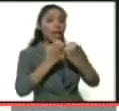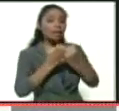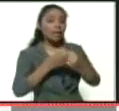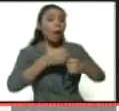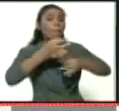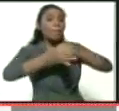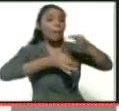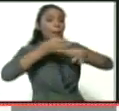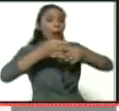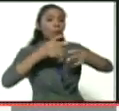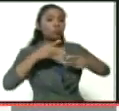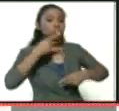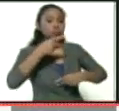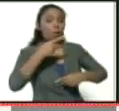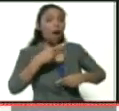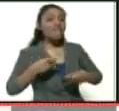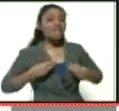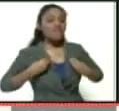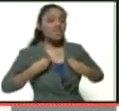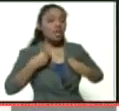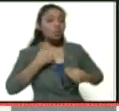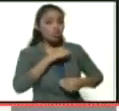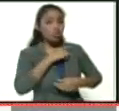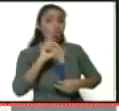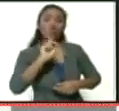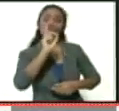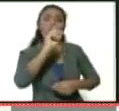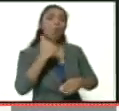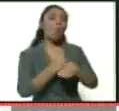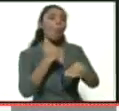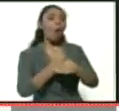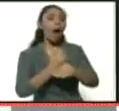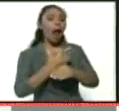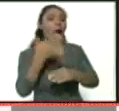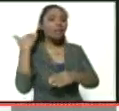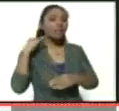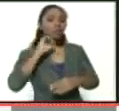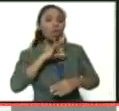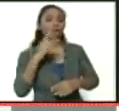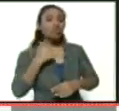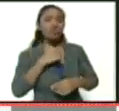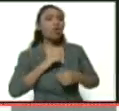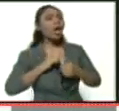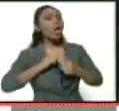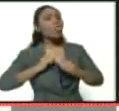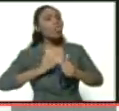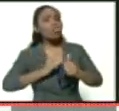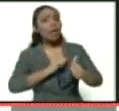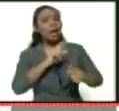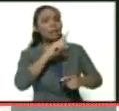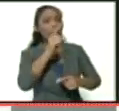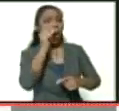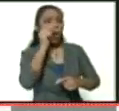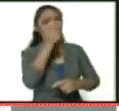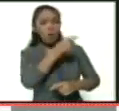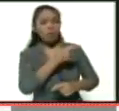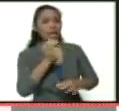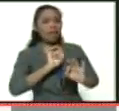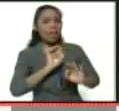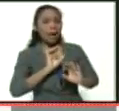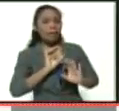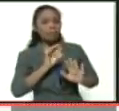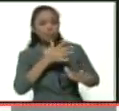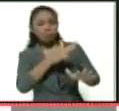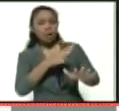de política vivida, presidente. Usted sabe que nosotros no somos ni seguidores de Fermín, Ni nada parecido,